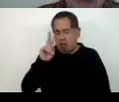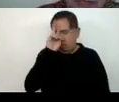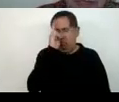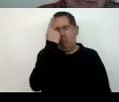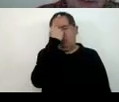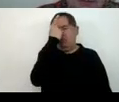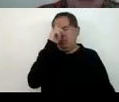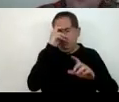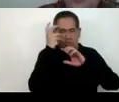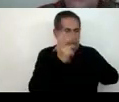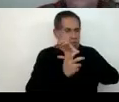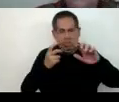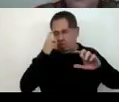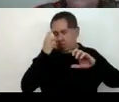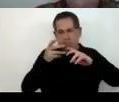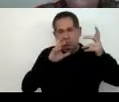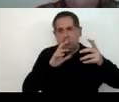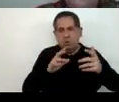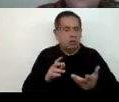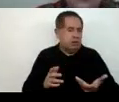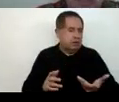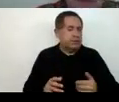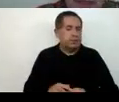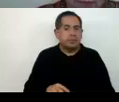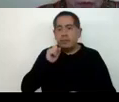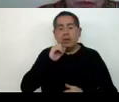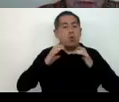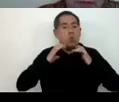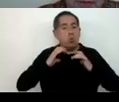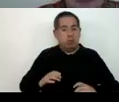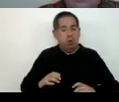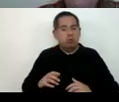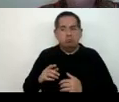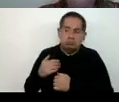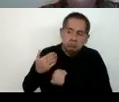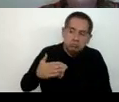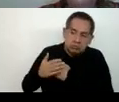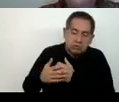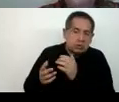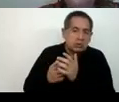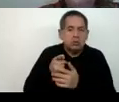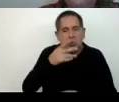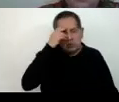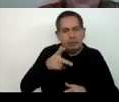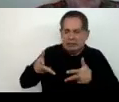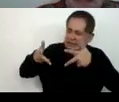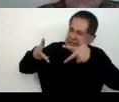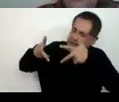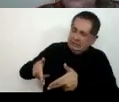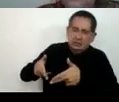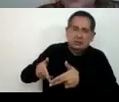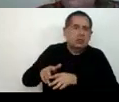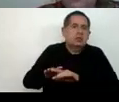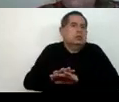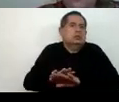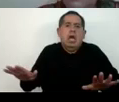esta provoca. A nivel físico, a nivel reproductivo, bueno, pues sabemos que con la esterilización, pues las personas